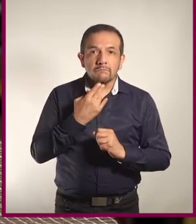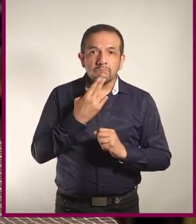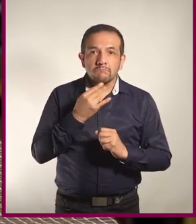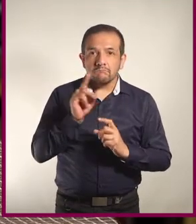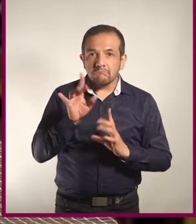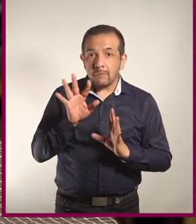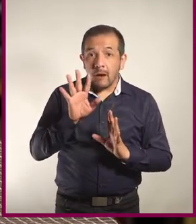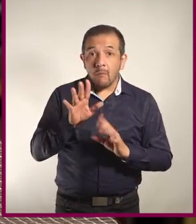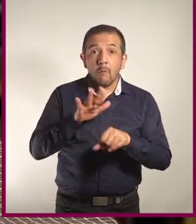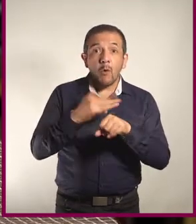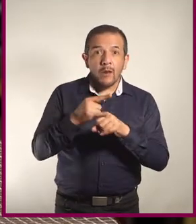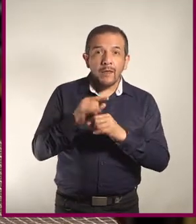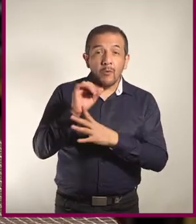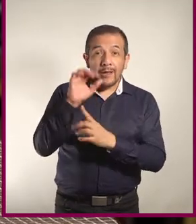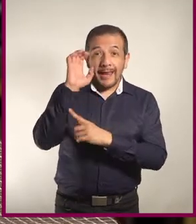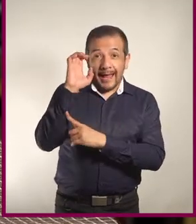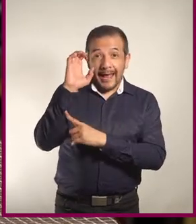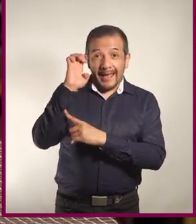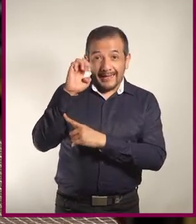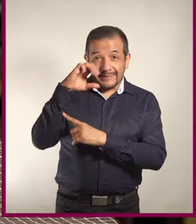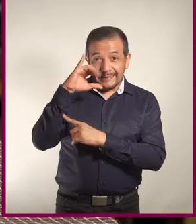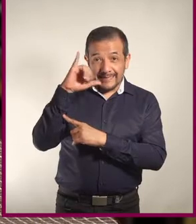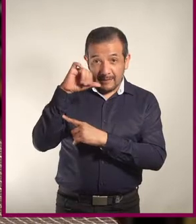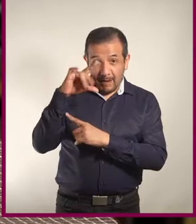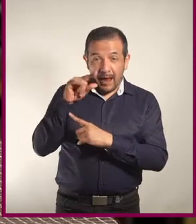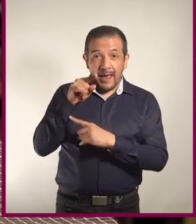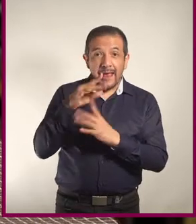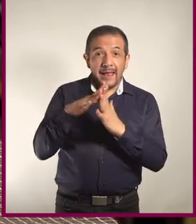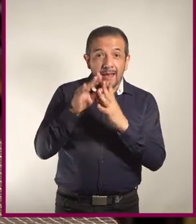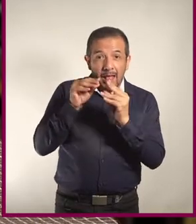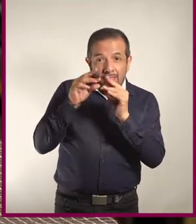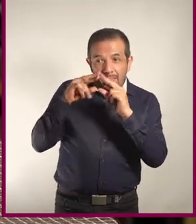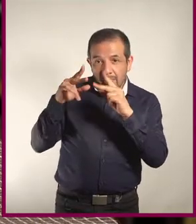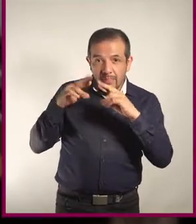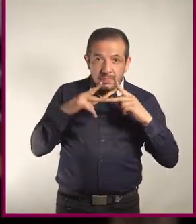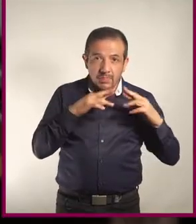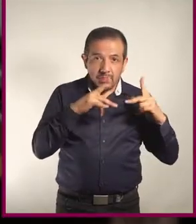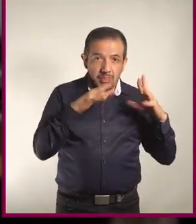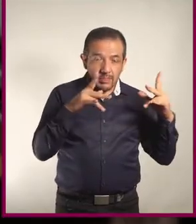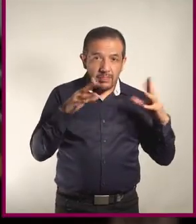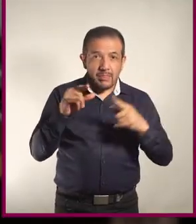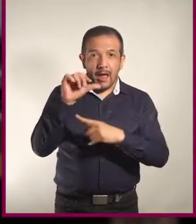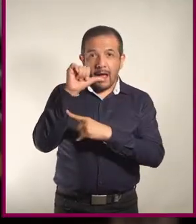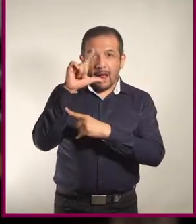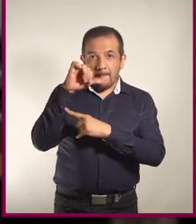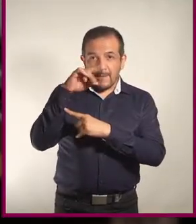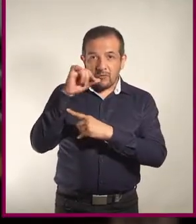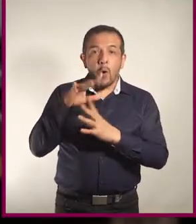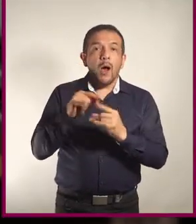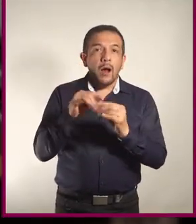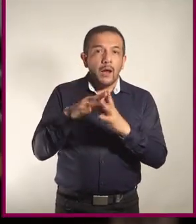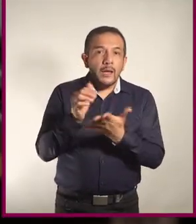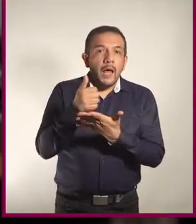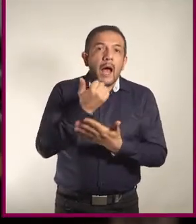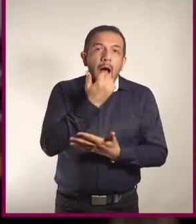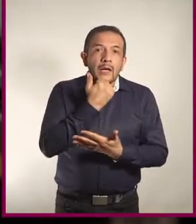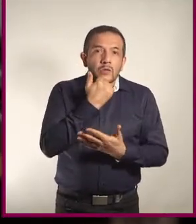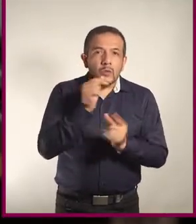dulzón, porque esta enzima habrá ayudado a descomponer el almidón en azúcares más pequeños.